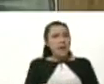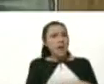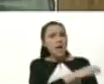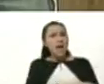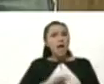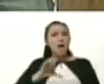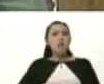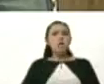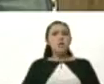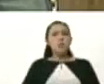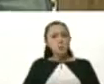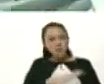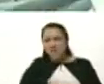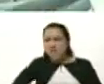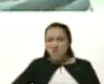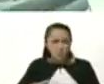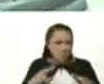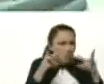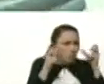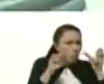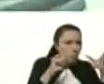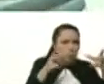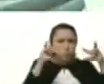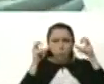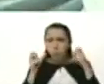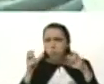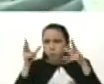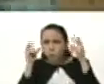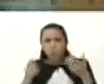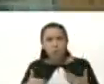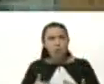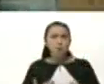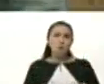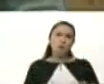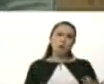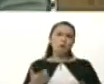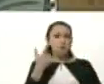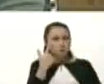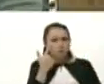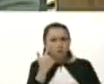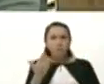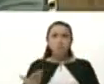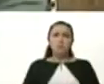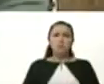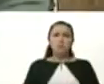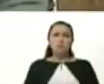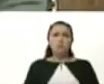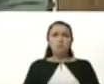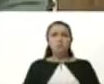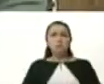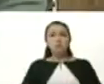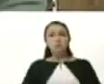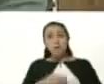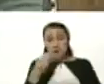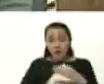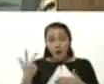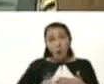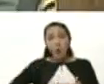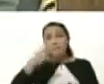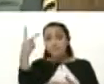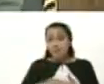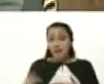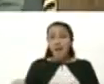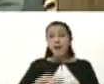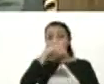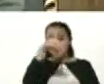que oyen los niños, yo quiero, por favor, que tomen en cuenta todo esto y que se haga un plan nacional para